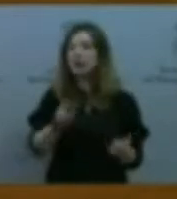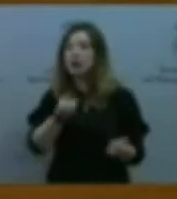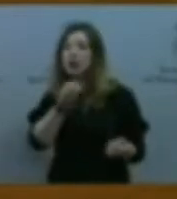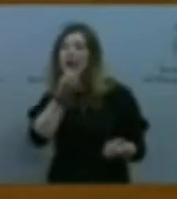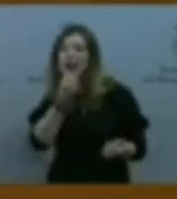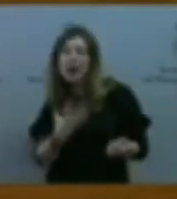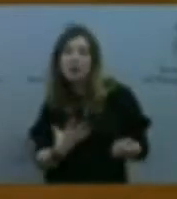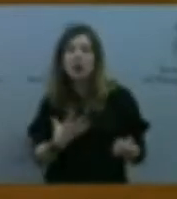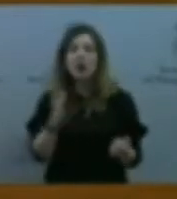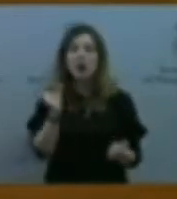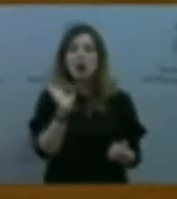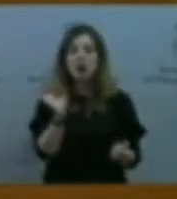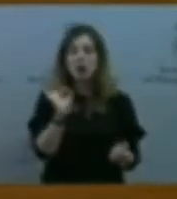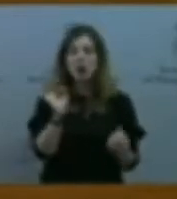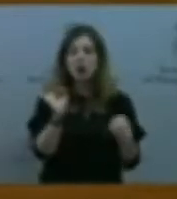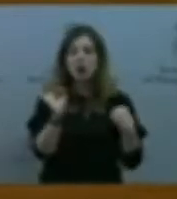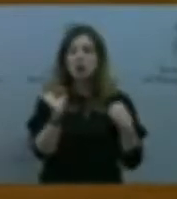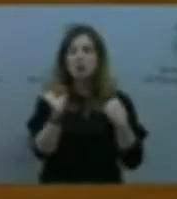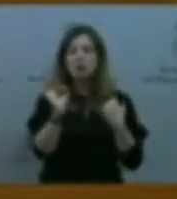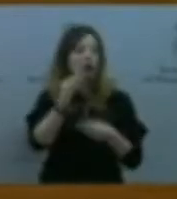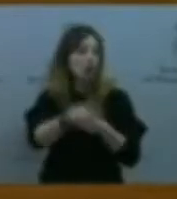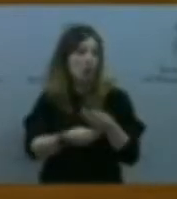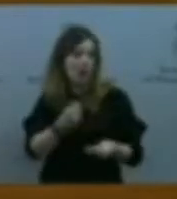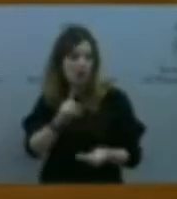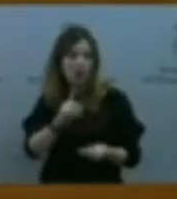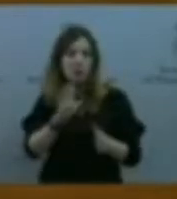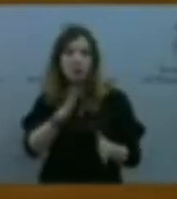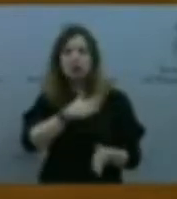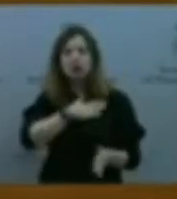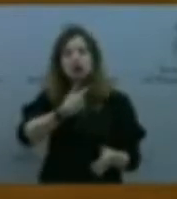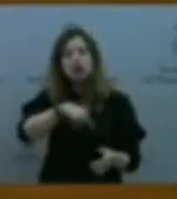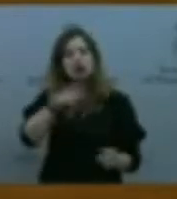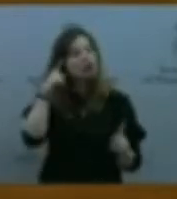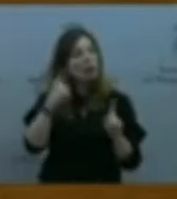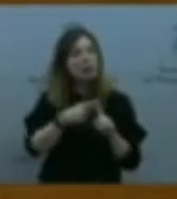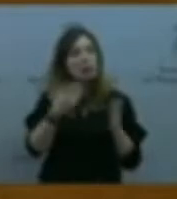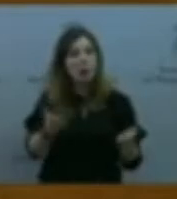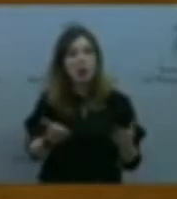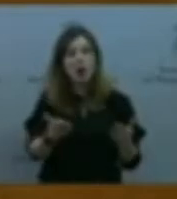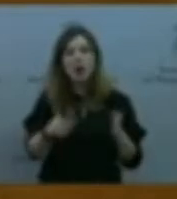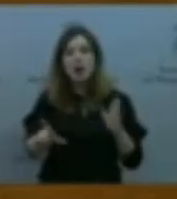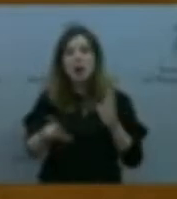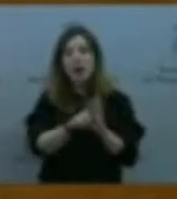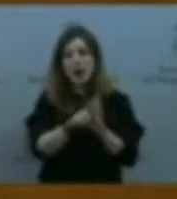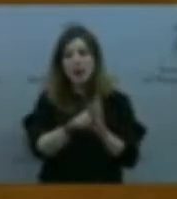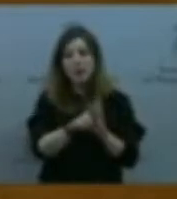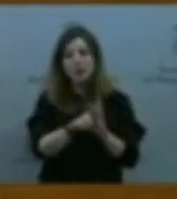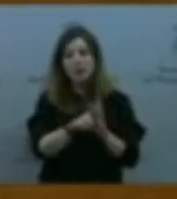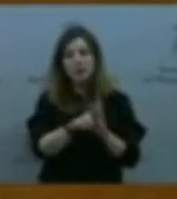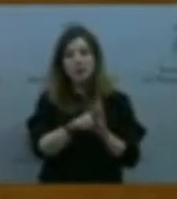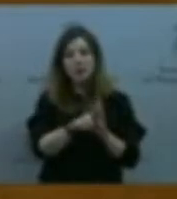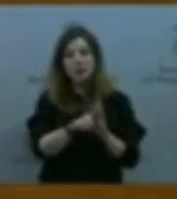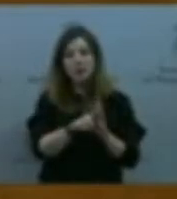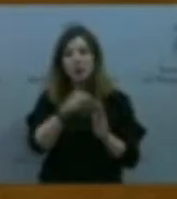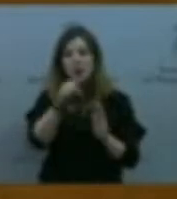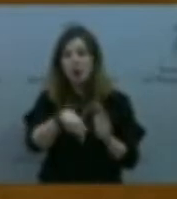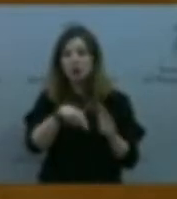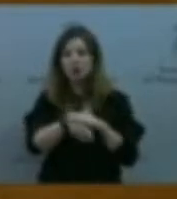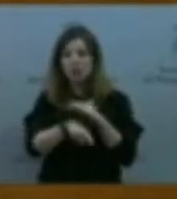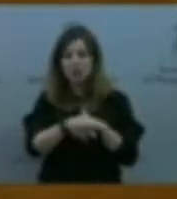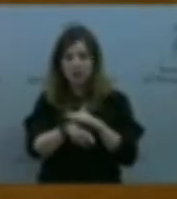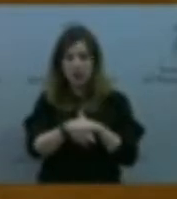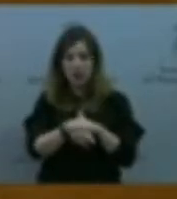hacer, pero nosotros lo que pretendemos es que esta ley entre hoy, se tramite con rigor, que parece que es la